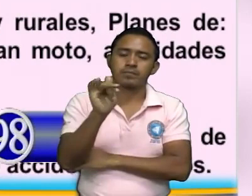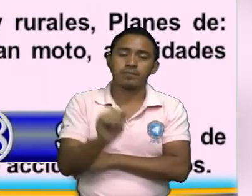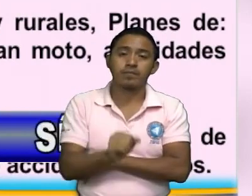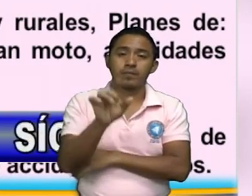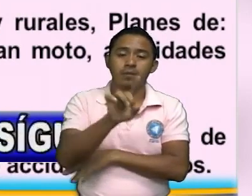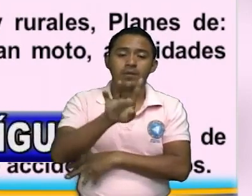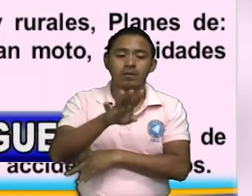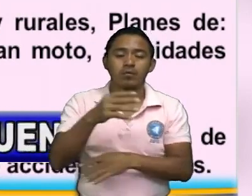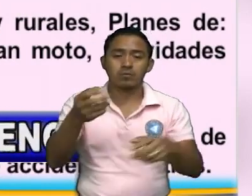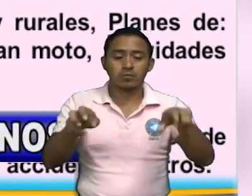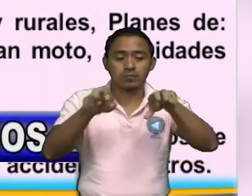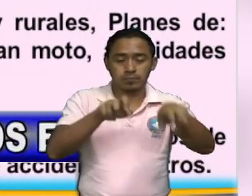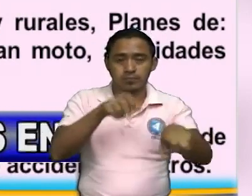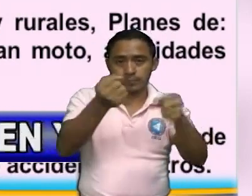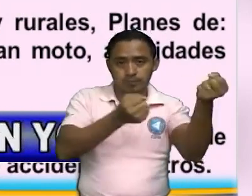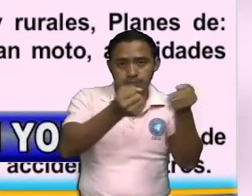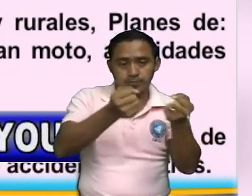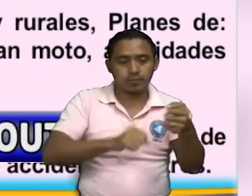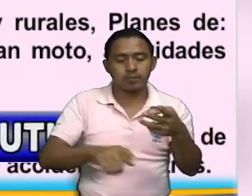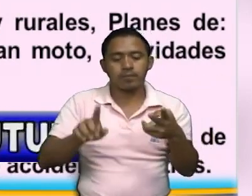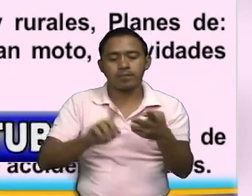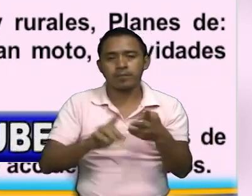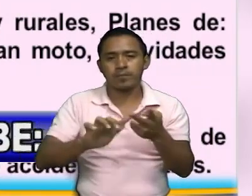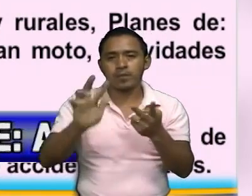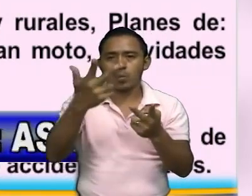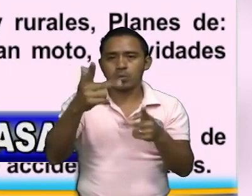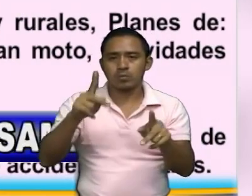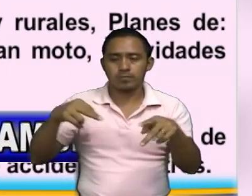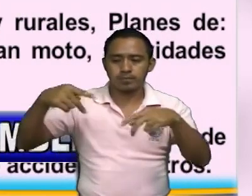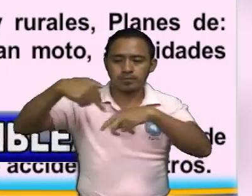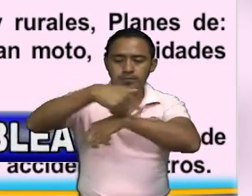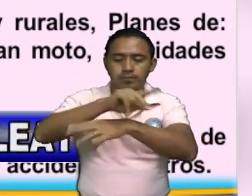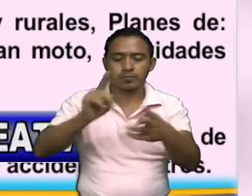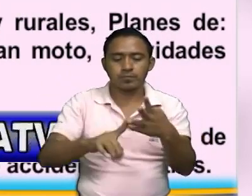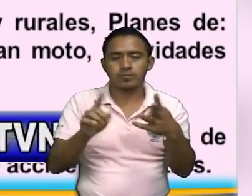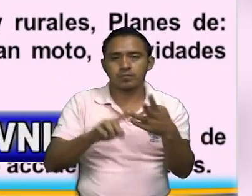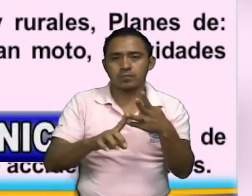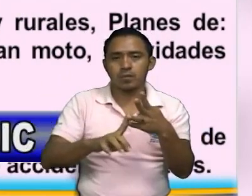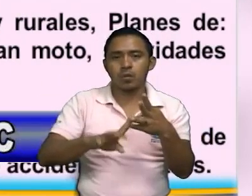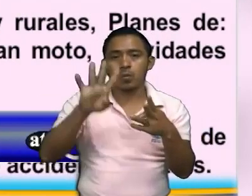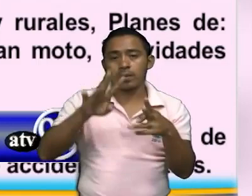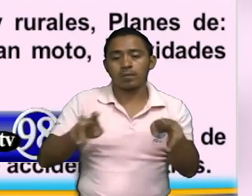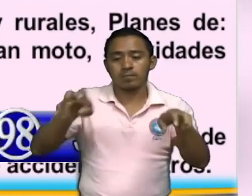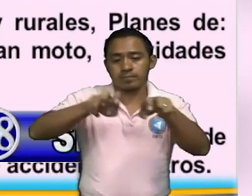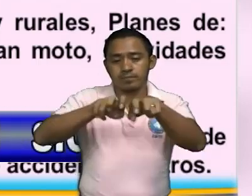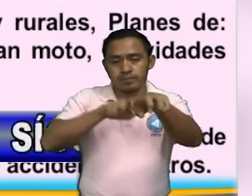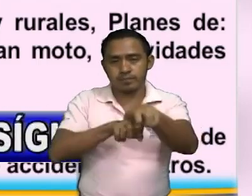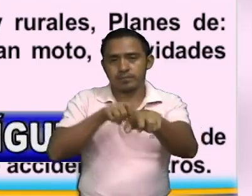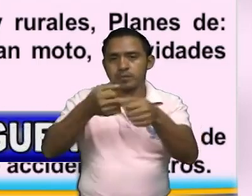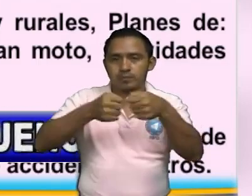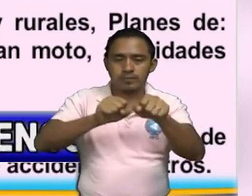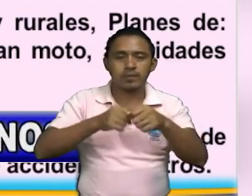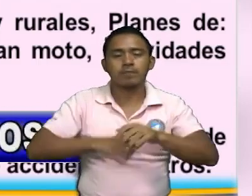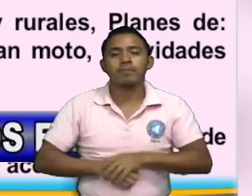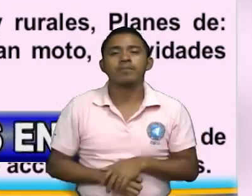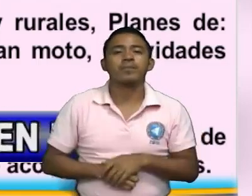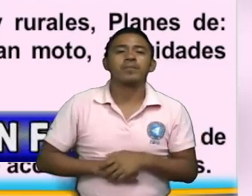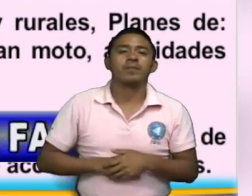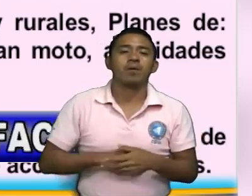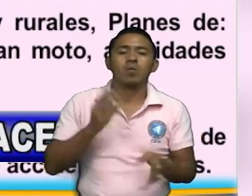14 conductores, 8 peatones y 4 pasajeros. Las